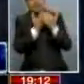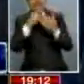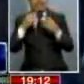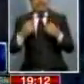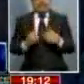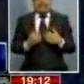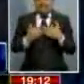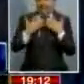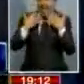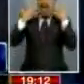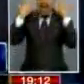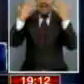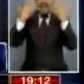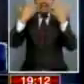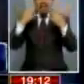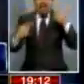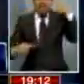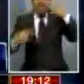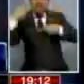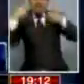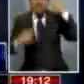energía después del debate.